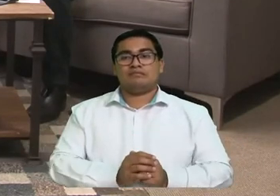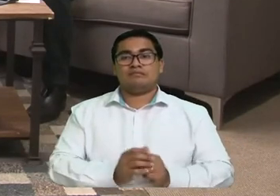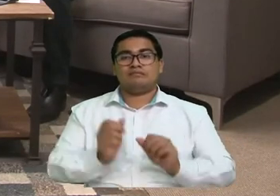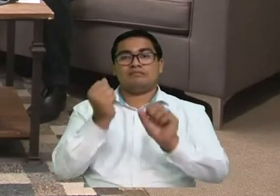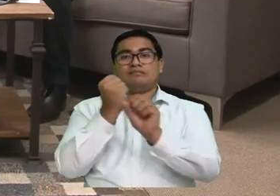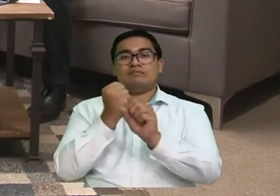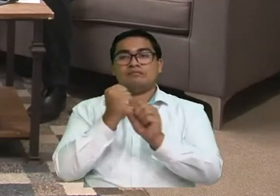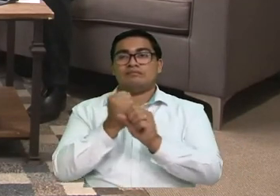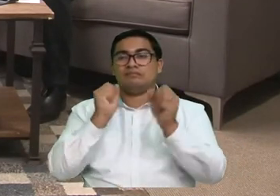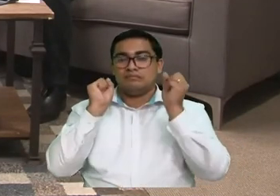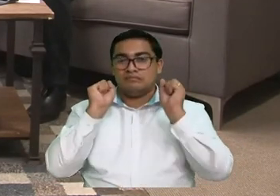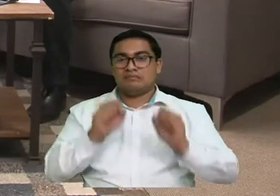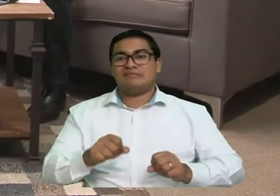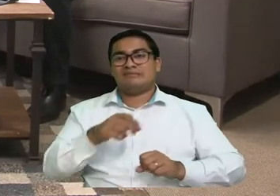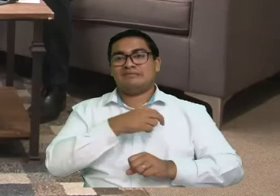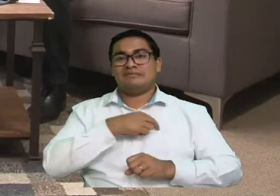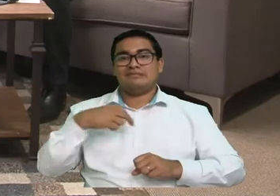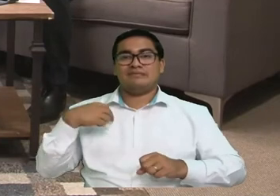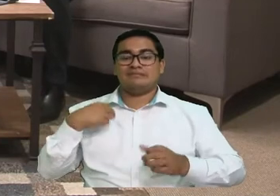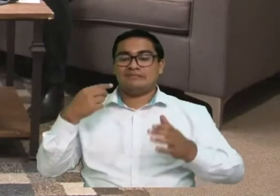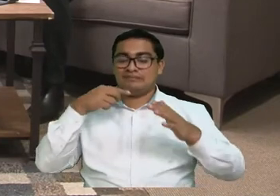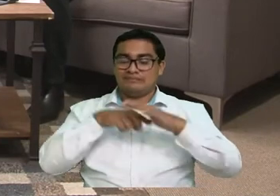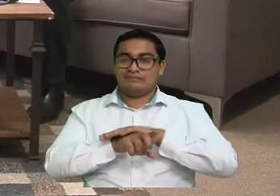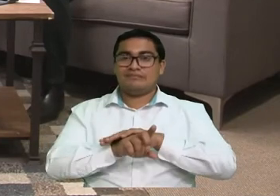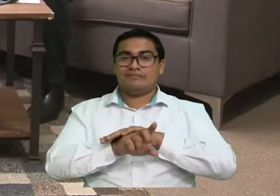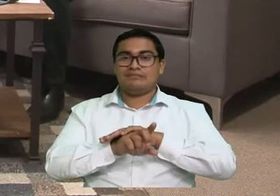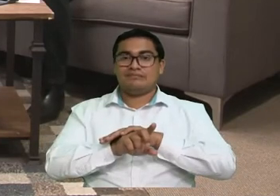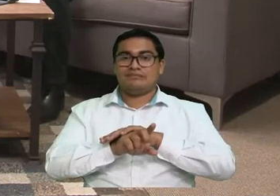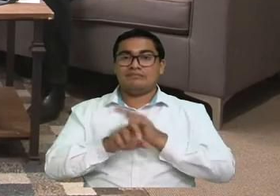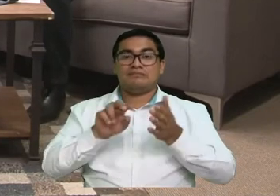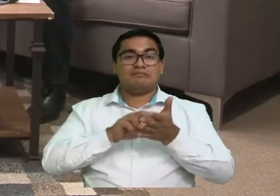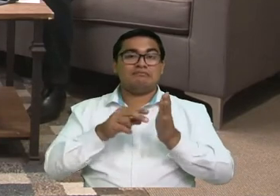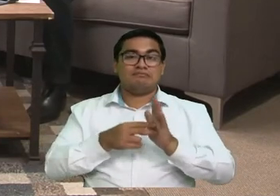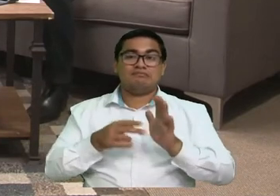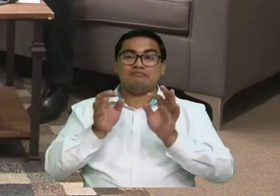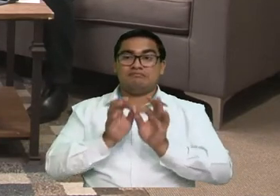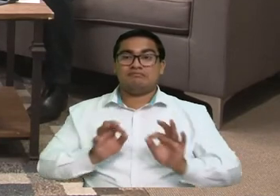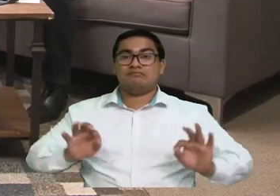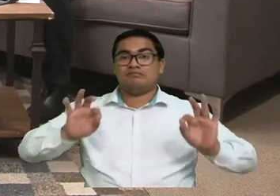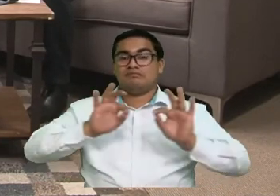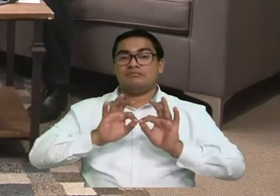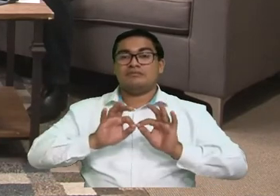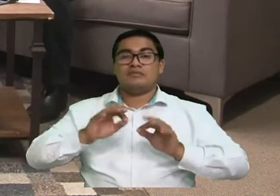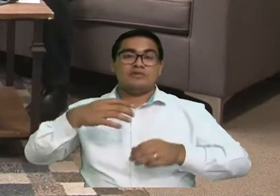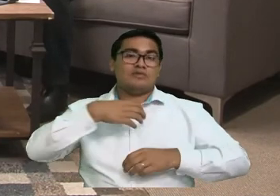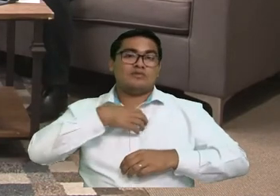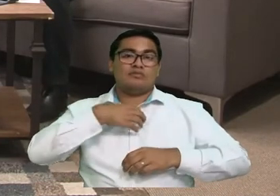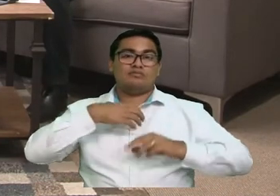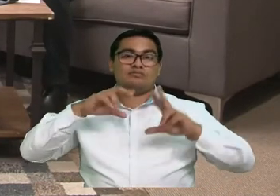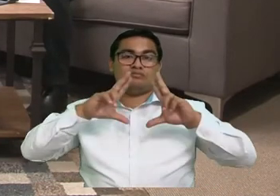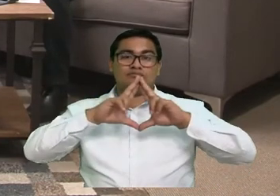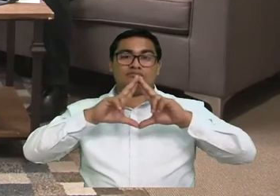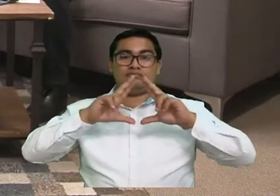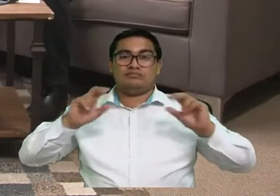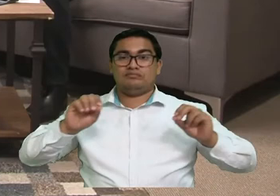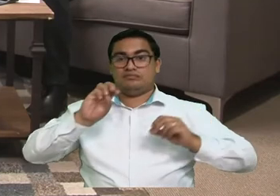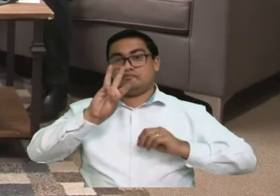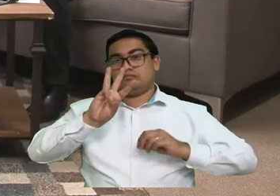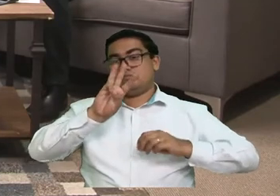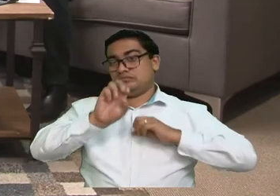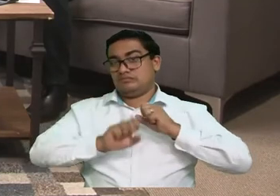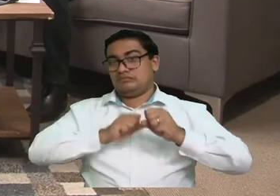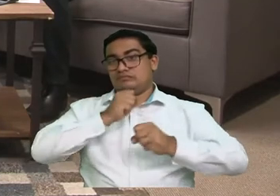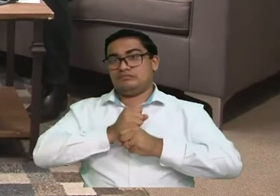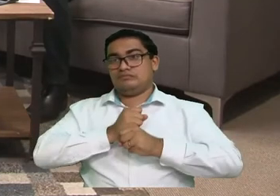trabajar para poder lograr esa meta. Sería un hito en la historia de nuestro país, ya 3 años